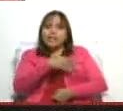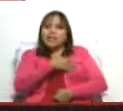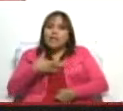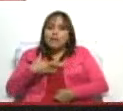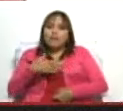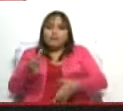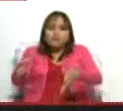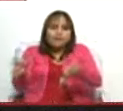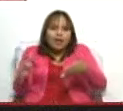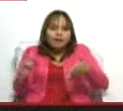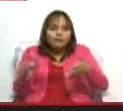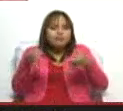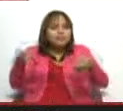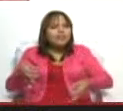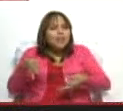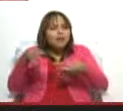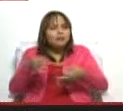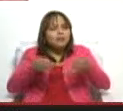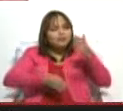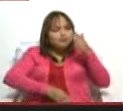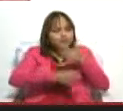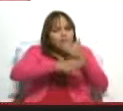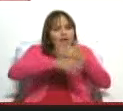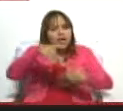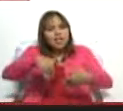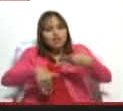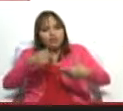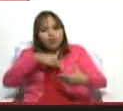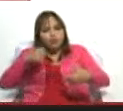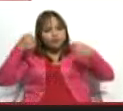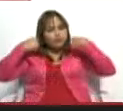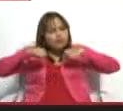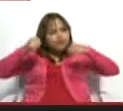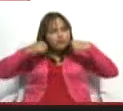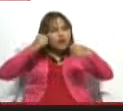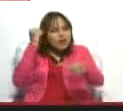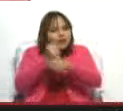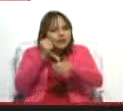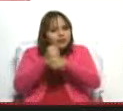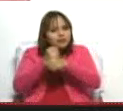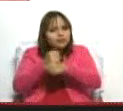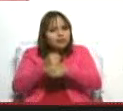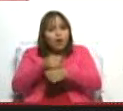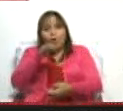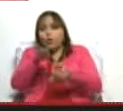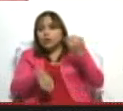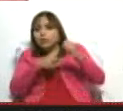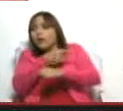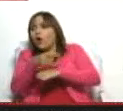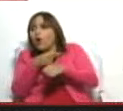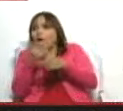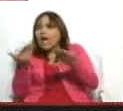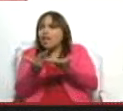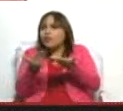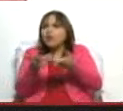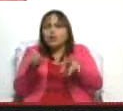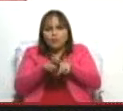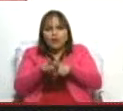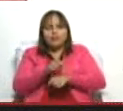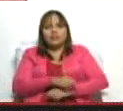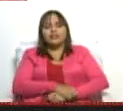vez que vamos a una elección. Y nos preparamos, nos dejamos, nosotros no estudiamos a última hora, como los